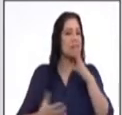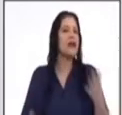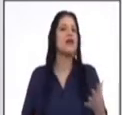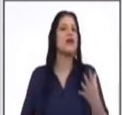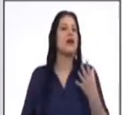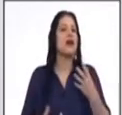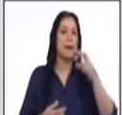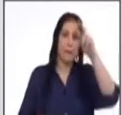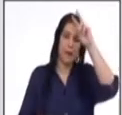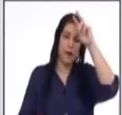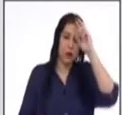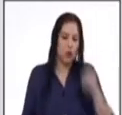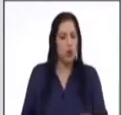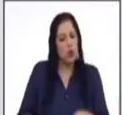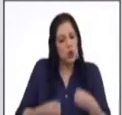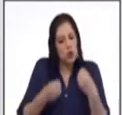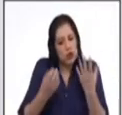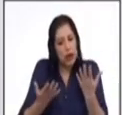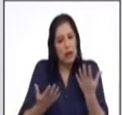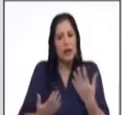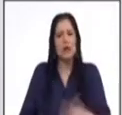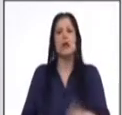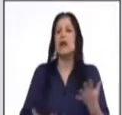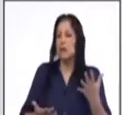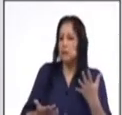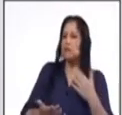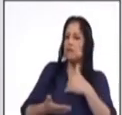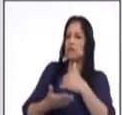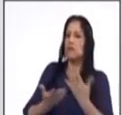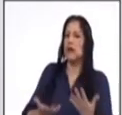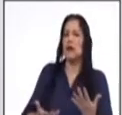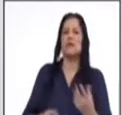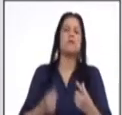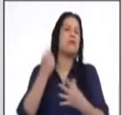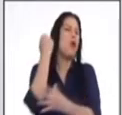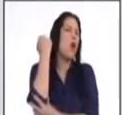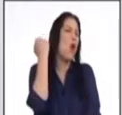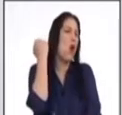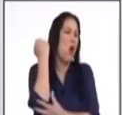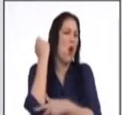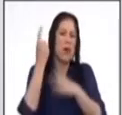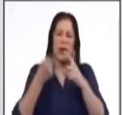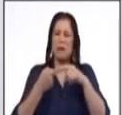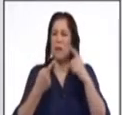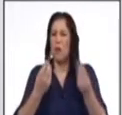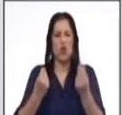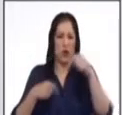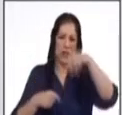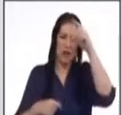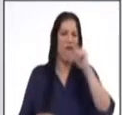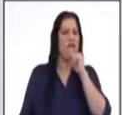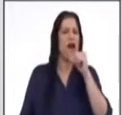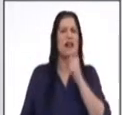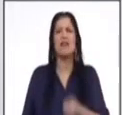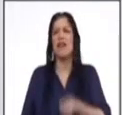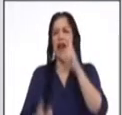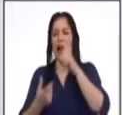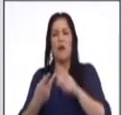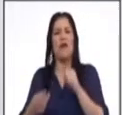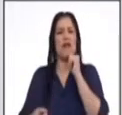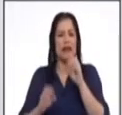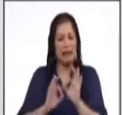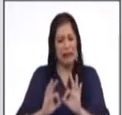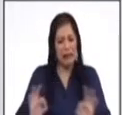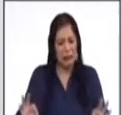país ofrecía condiciones altamente propicias como pobreza, carencia de agua y saneamiento